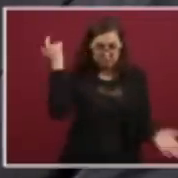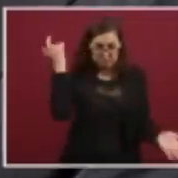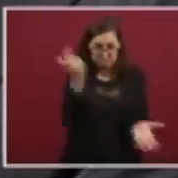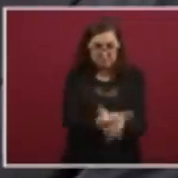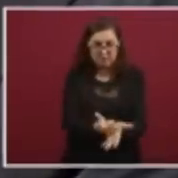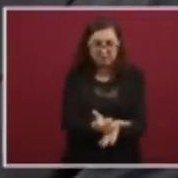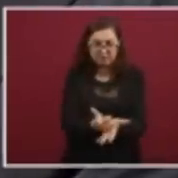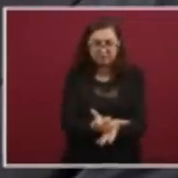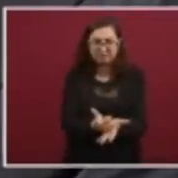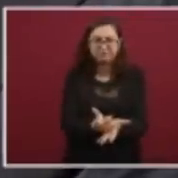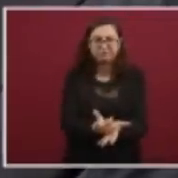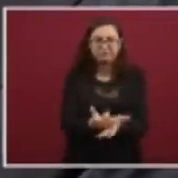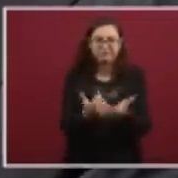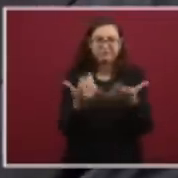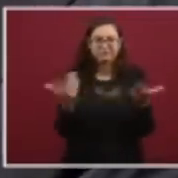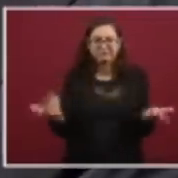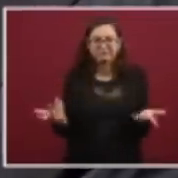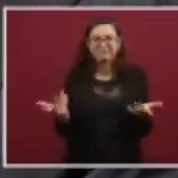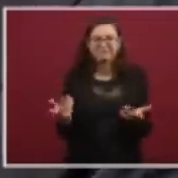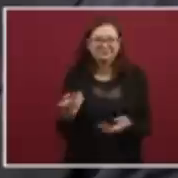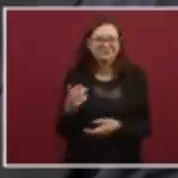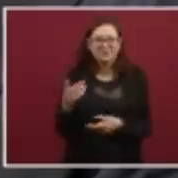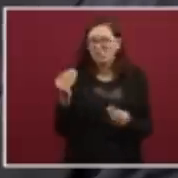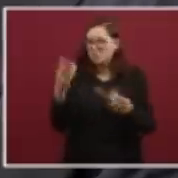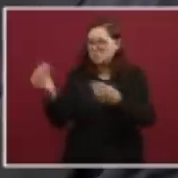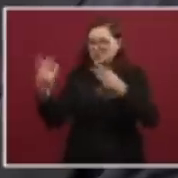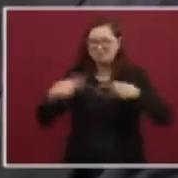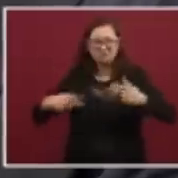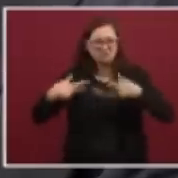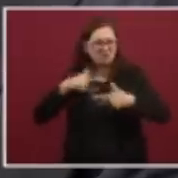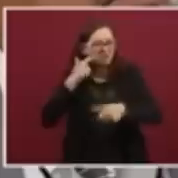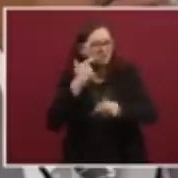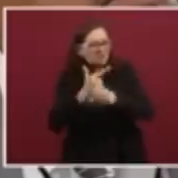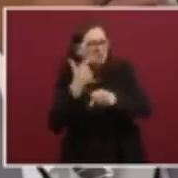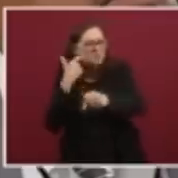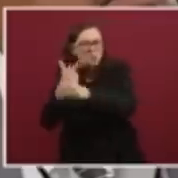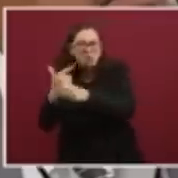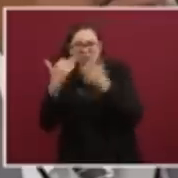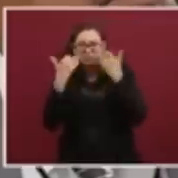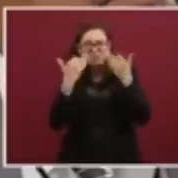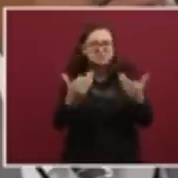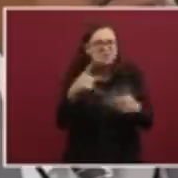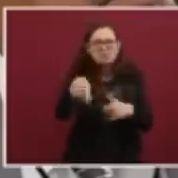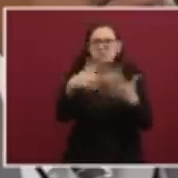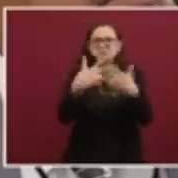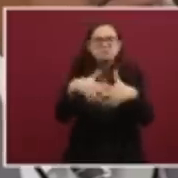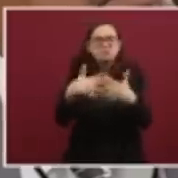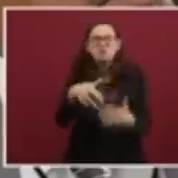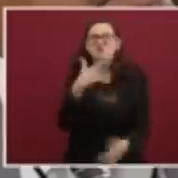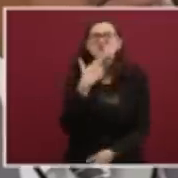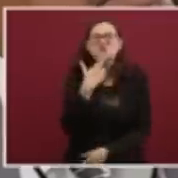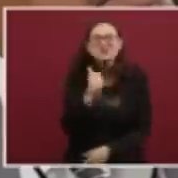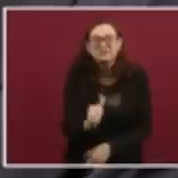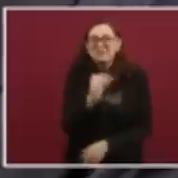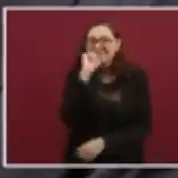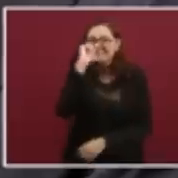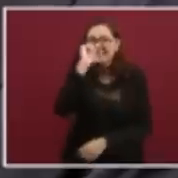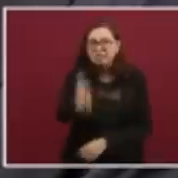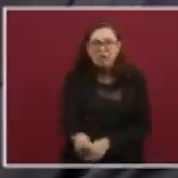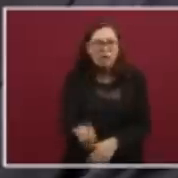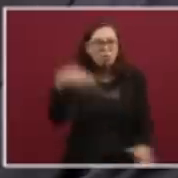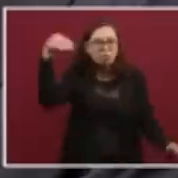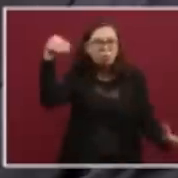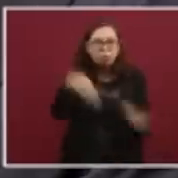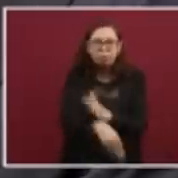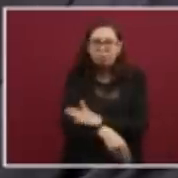Hay testimonios de que la planta estaba inservible, o sea que hubo un sobreprecio.